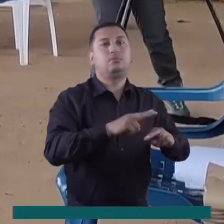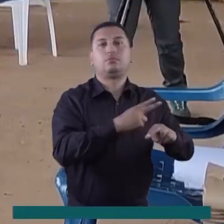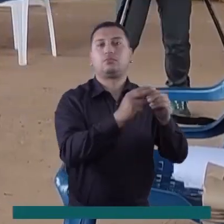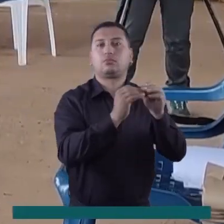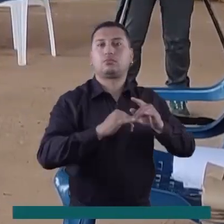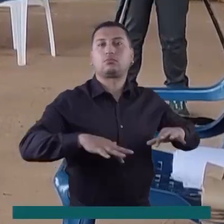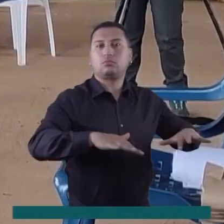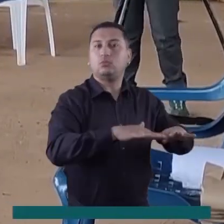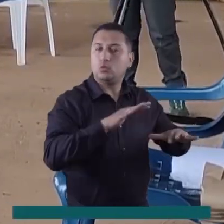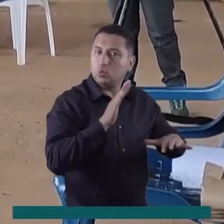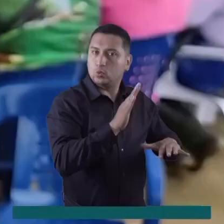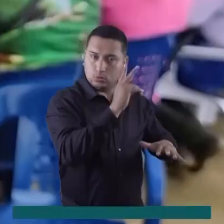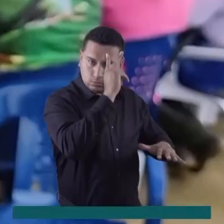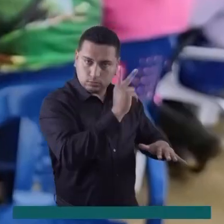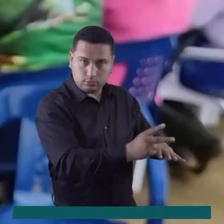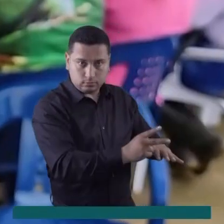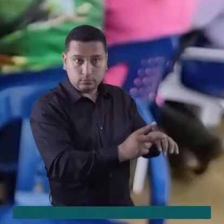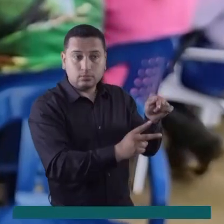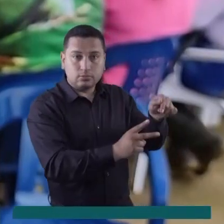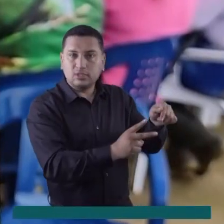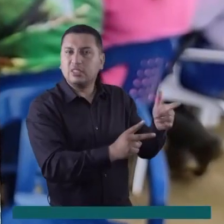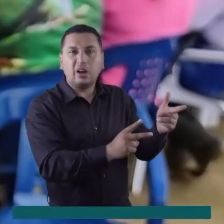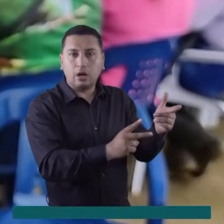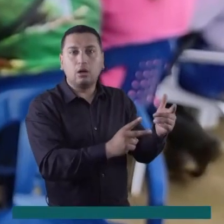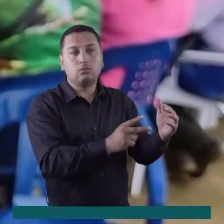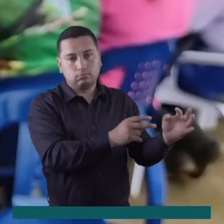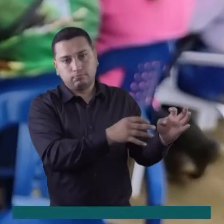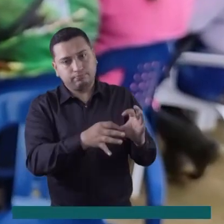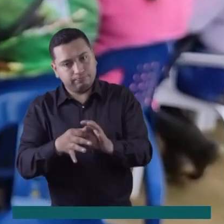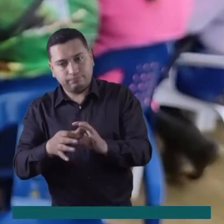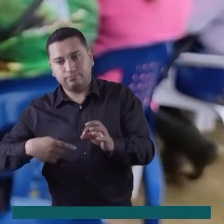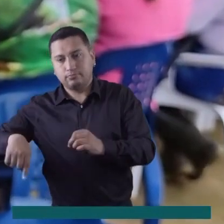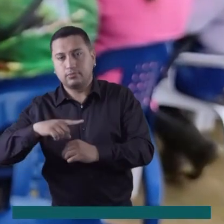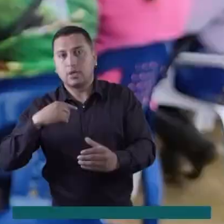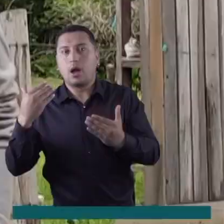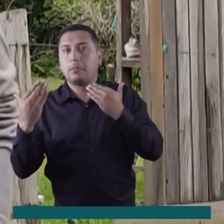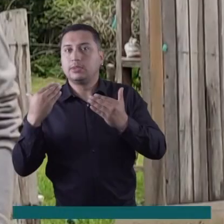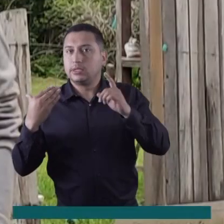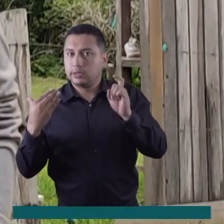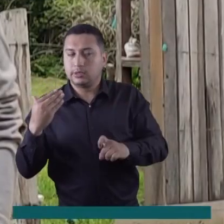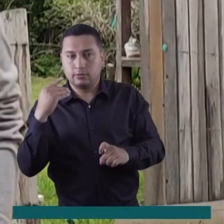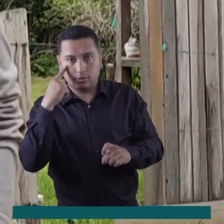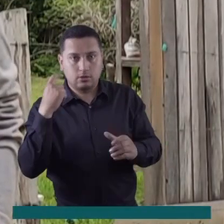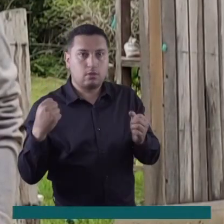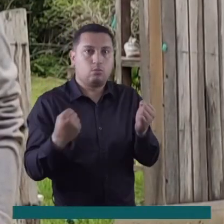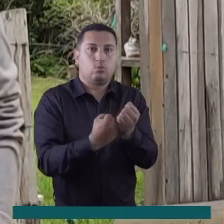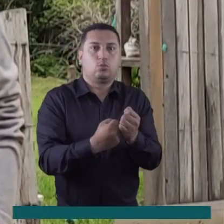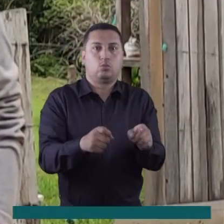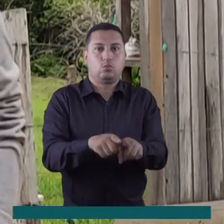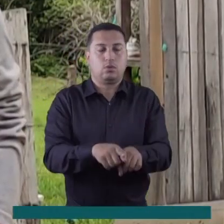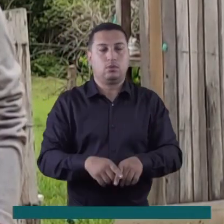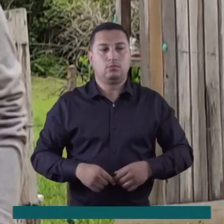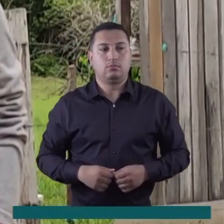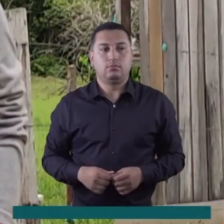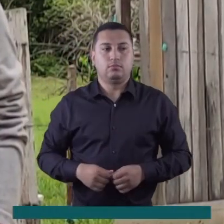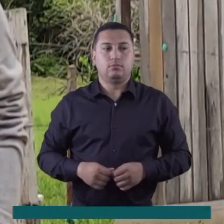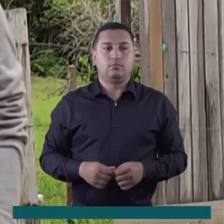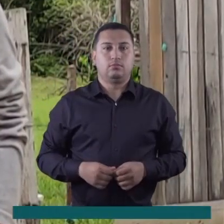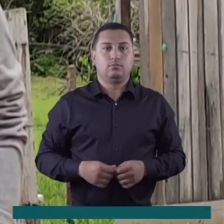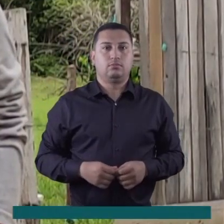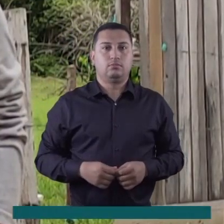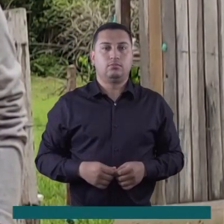biológicos puesto que digamos que está en la mano de los mismos campesinos y solo más emocionante que